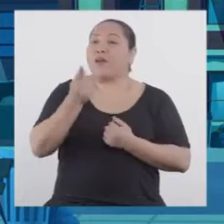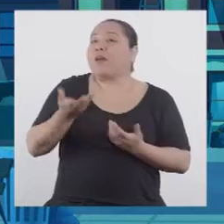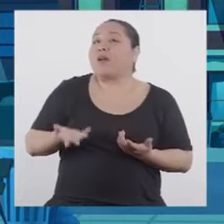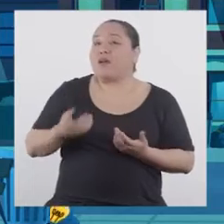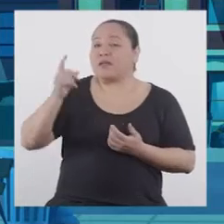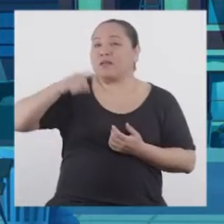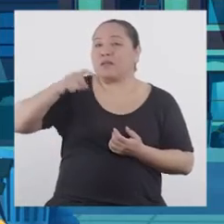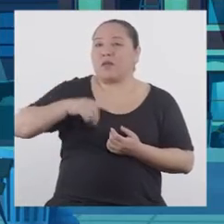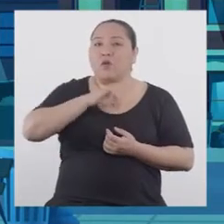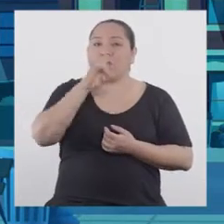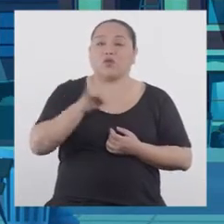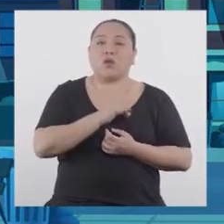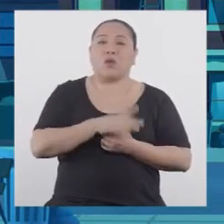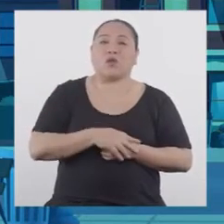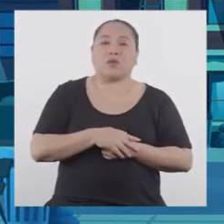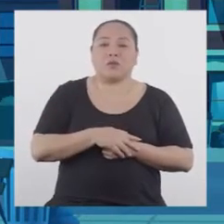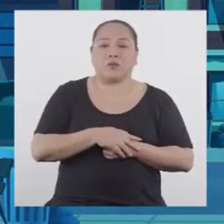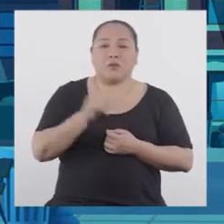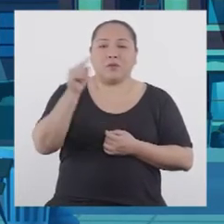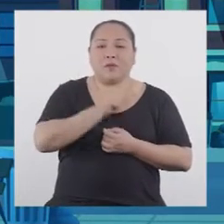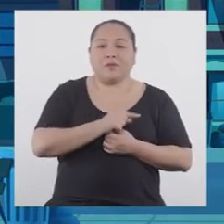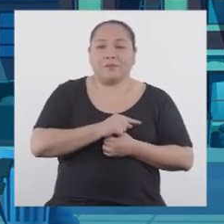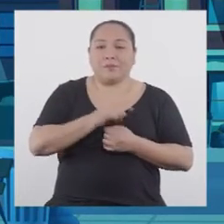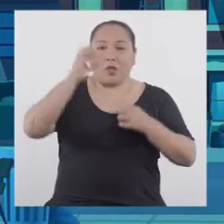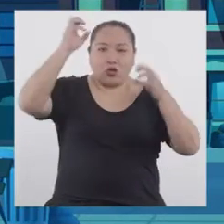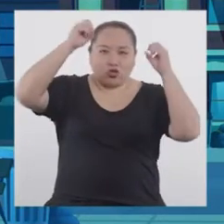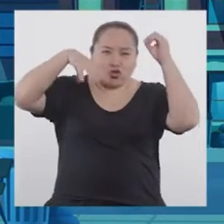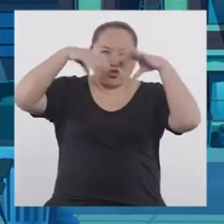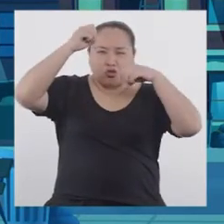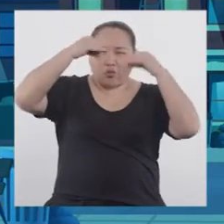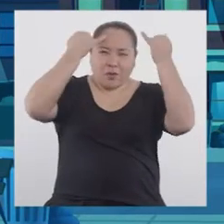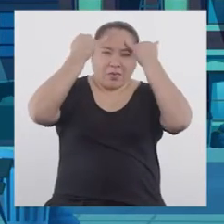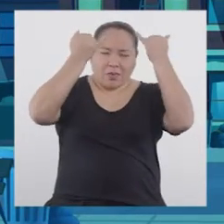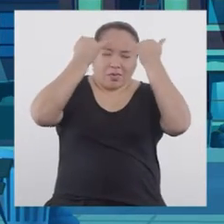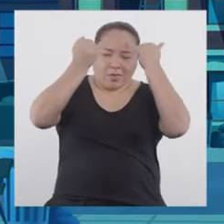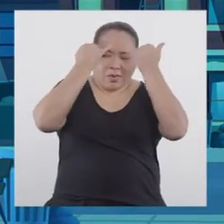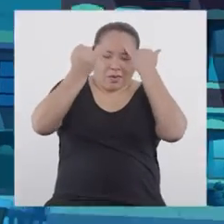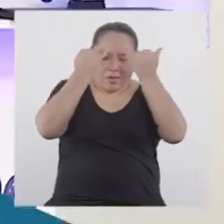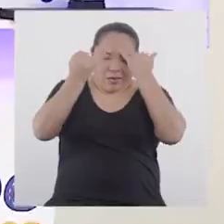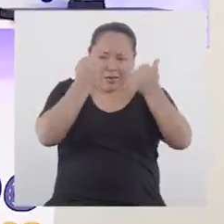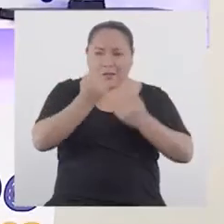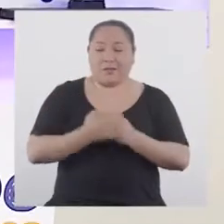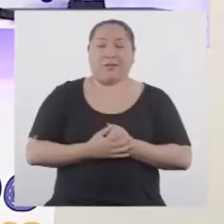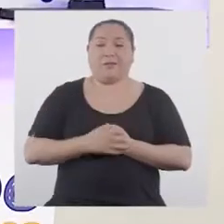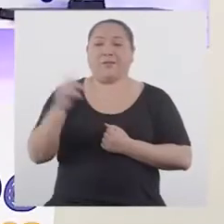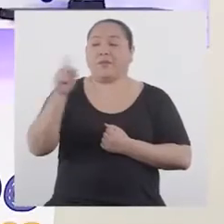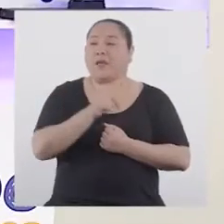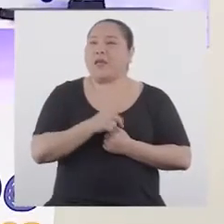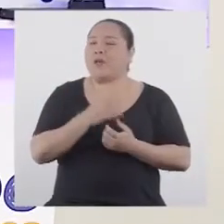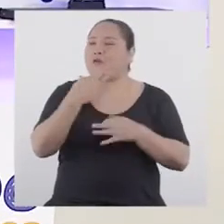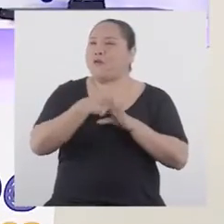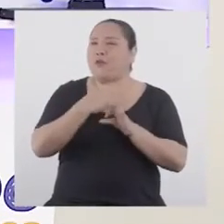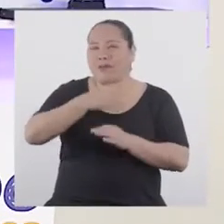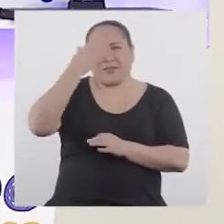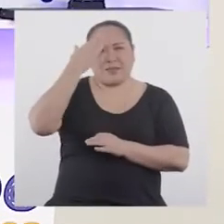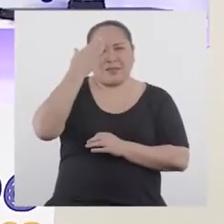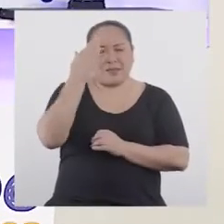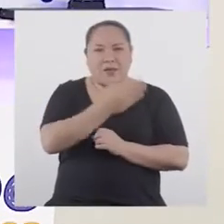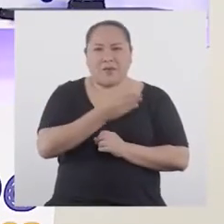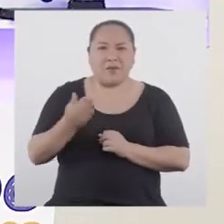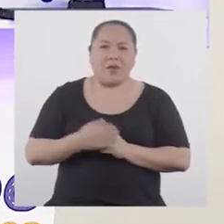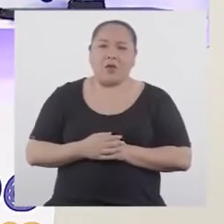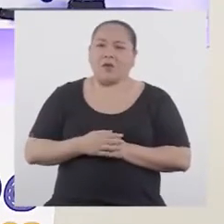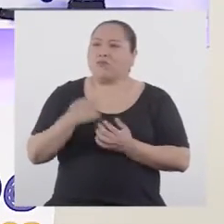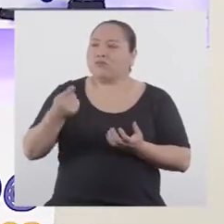para lo cual usaremos la técnica del brainstorming o lluvia de ideas. Profesor, ¿y hay manera de saber cómo se